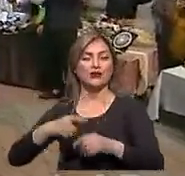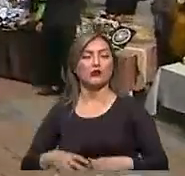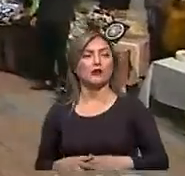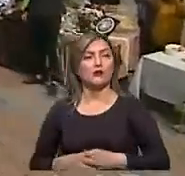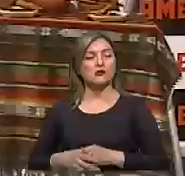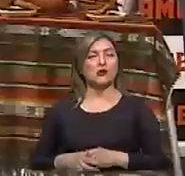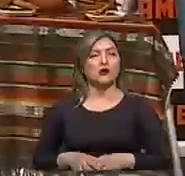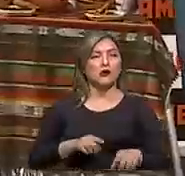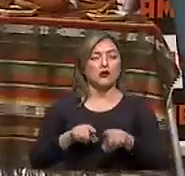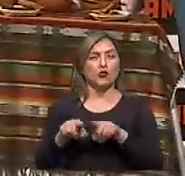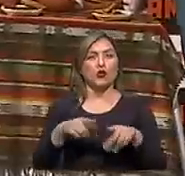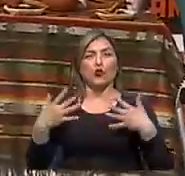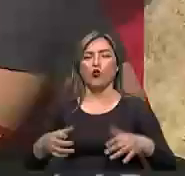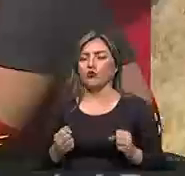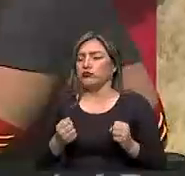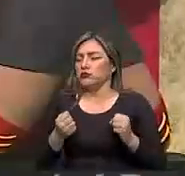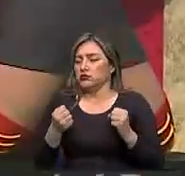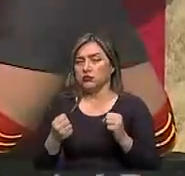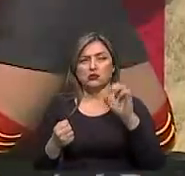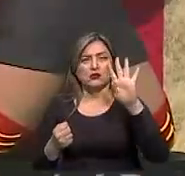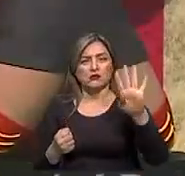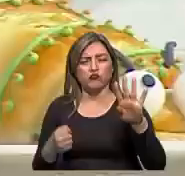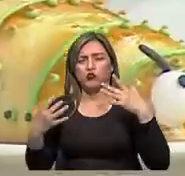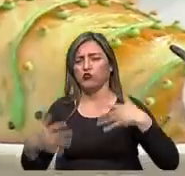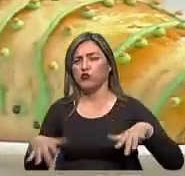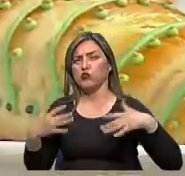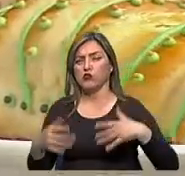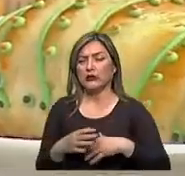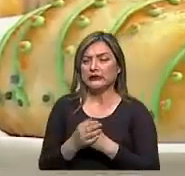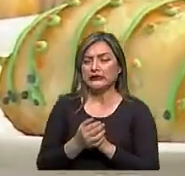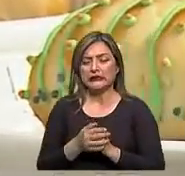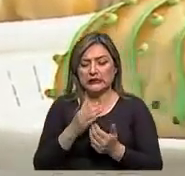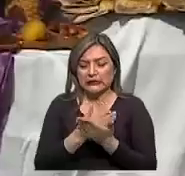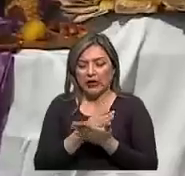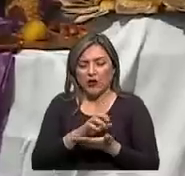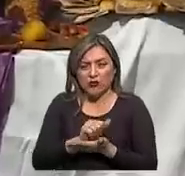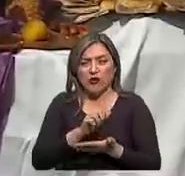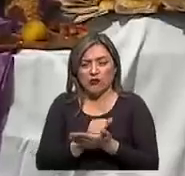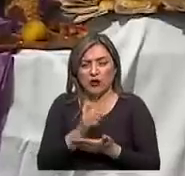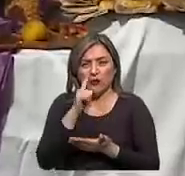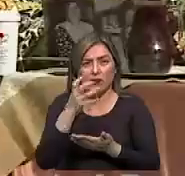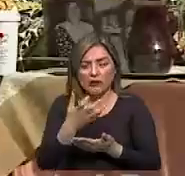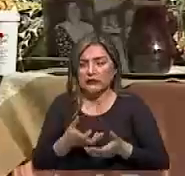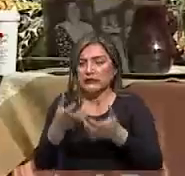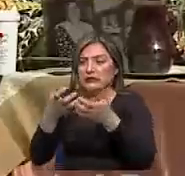Fue una competencia reñida. Nuestros 4 finalistas se jugaron su última carta frente al jurado.